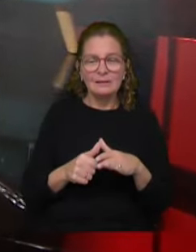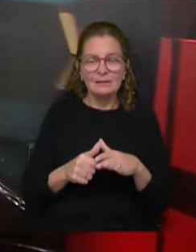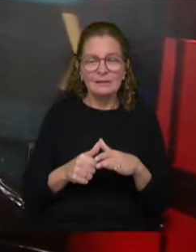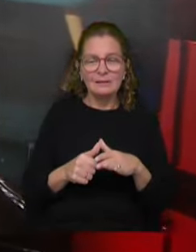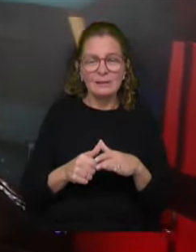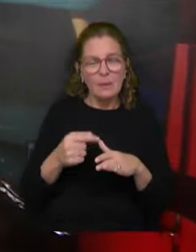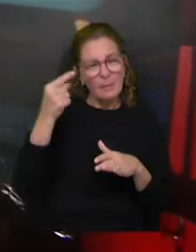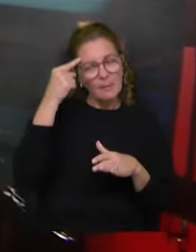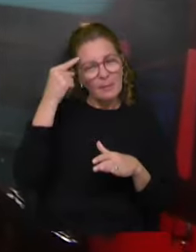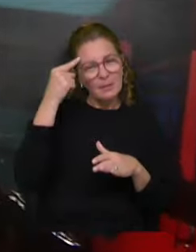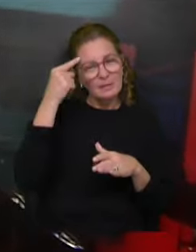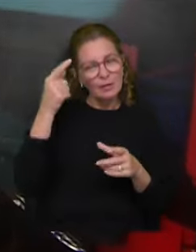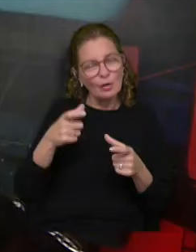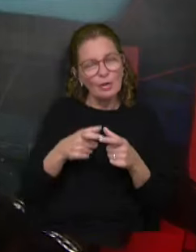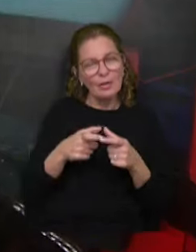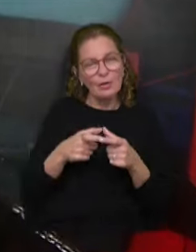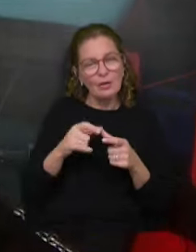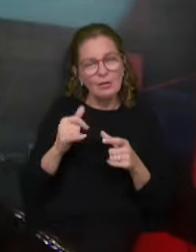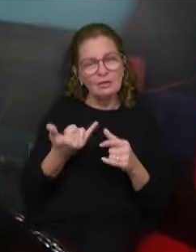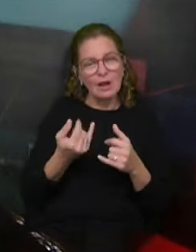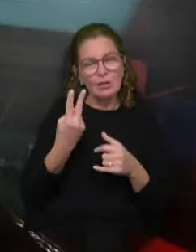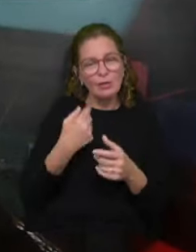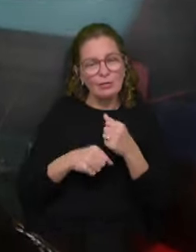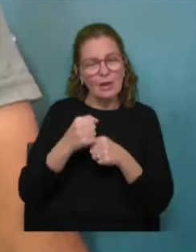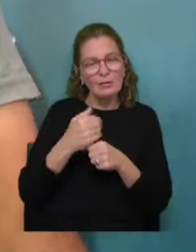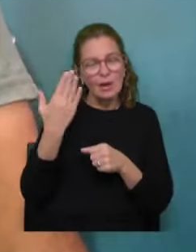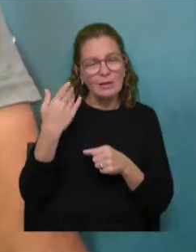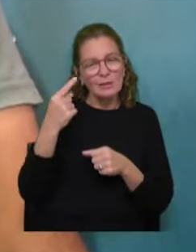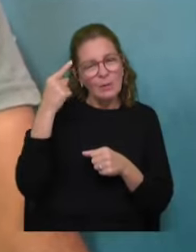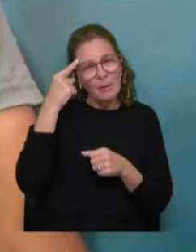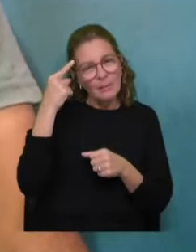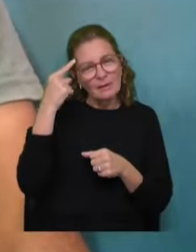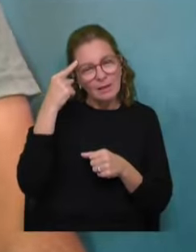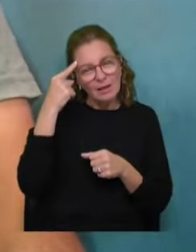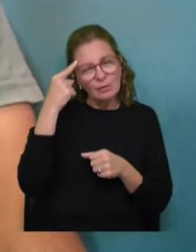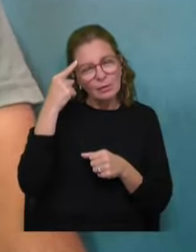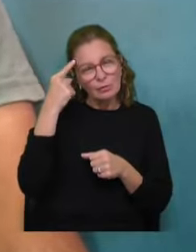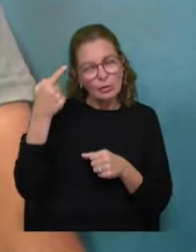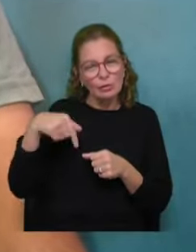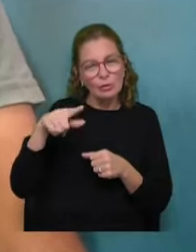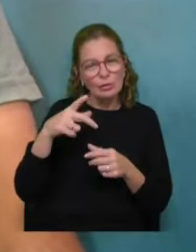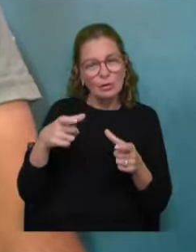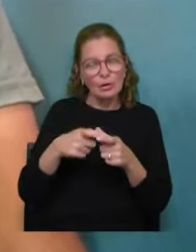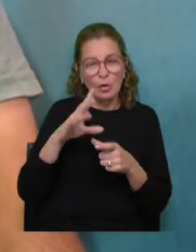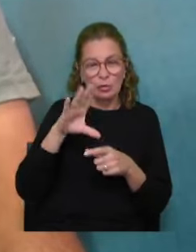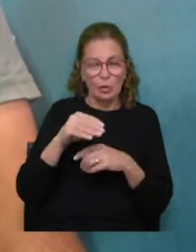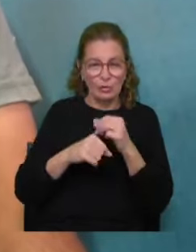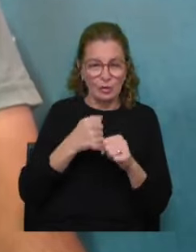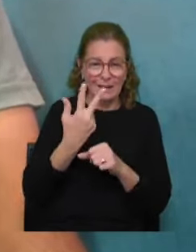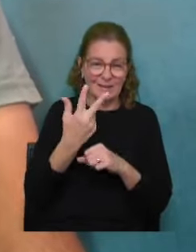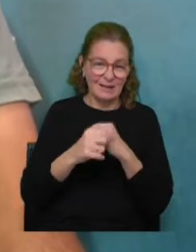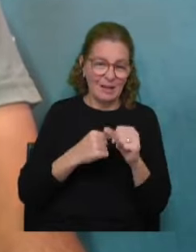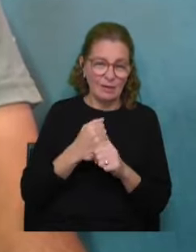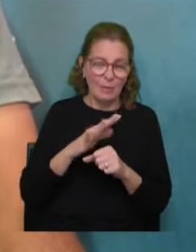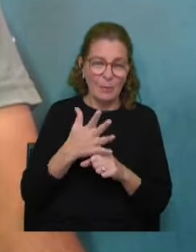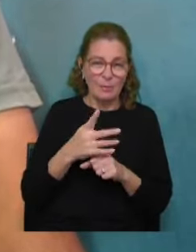creo que va pensando el disco ya 2 años antes. Va pensando... Nosotros sacamos discos no todos los años, sacamos cada 3 años, nos